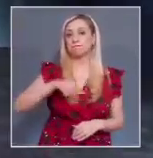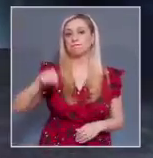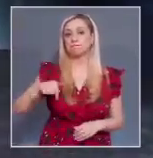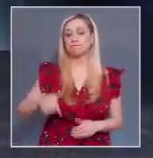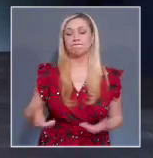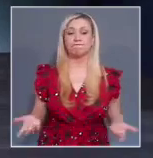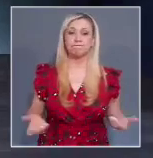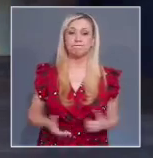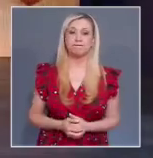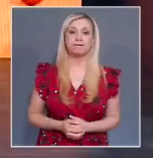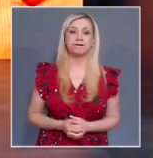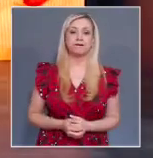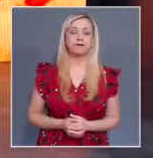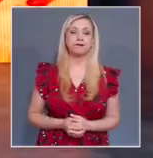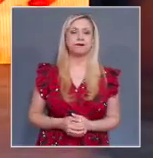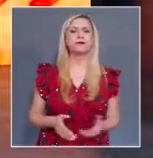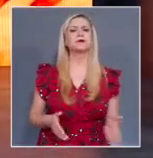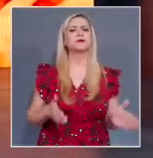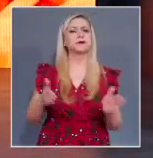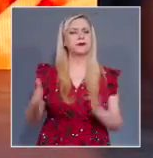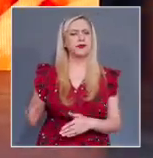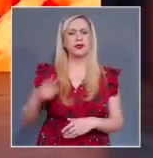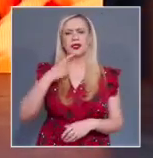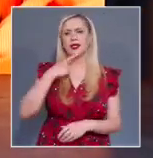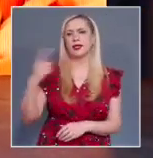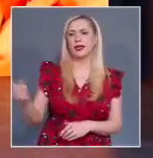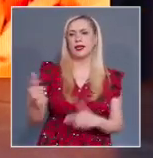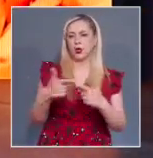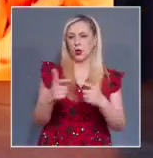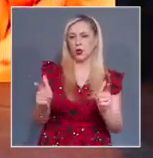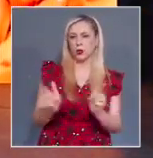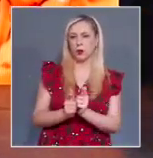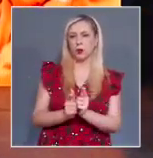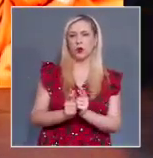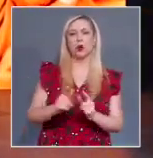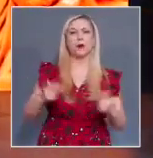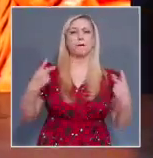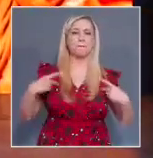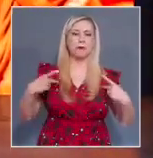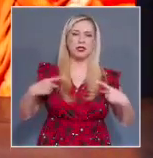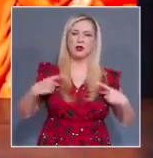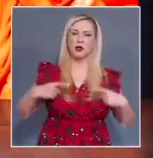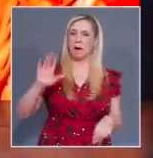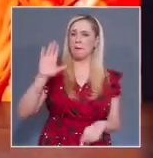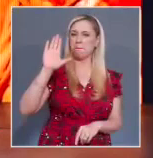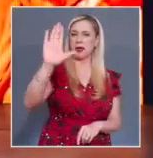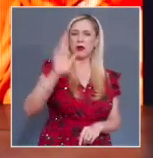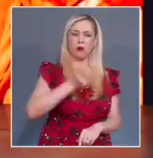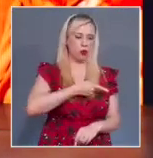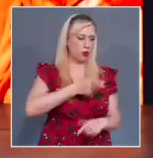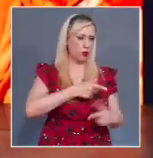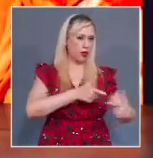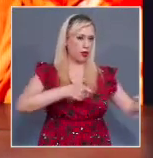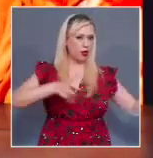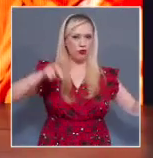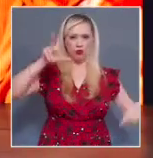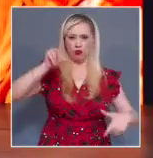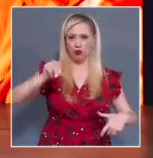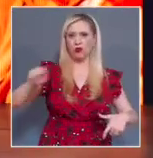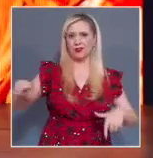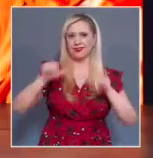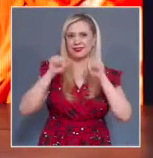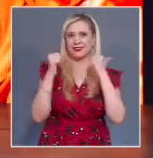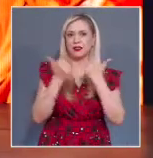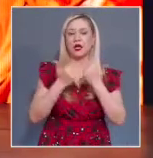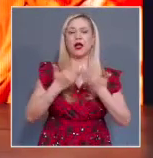Y en más de estos temas, de acuerdo con la agrupación Acción Ciudadana contra la Pobreza, la mayoría de las personas trabajadoras de la industria de la moda viven